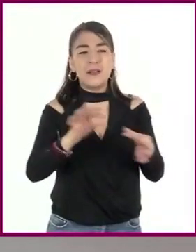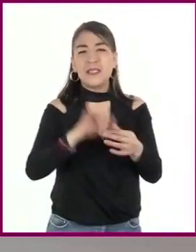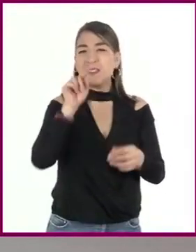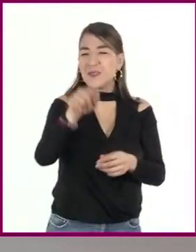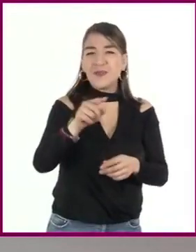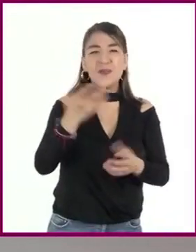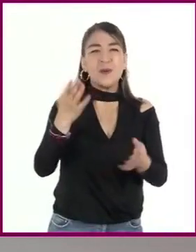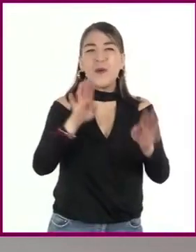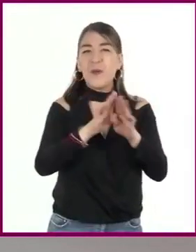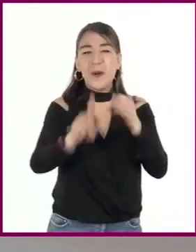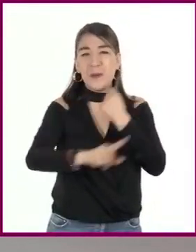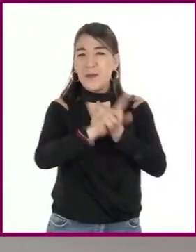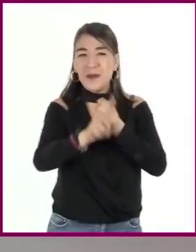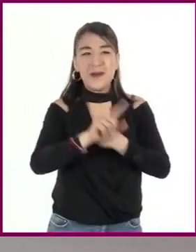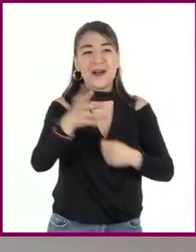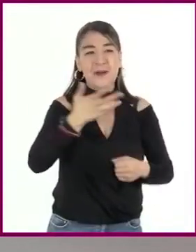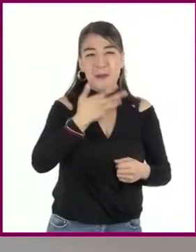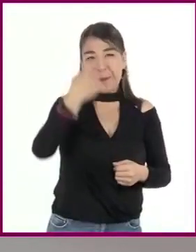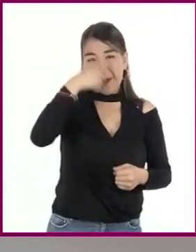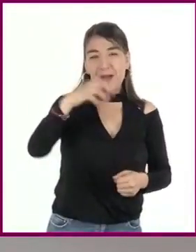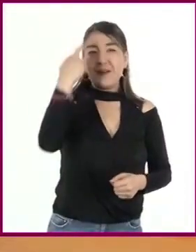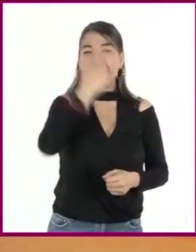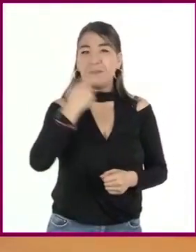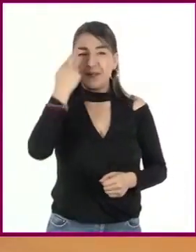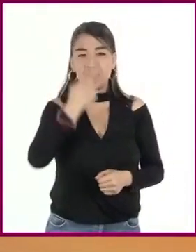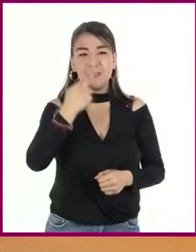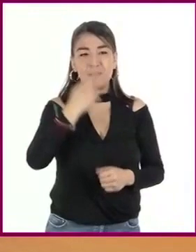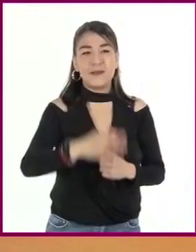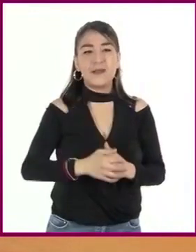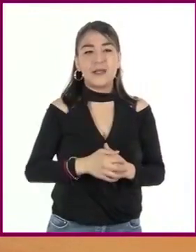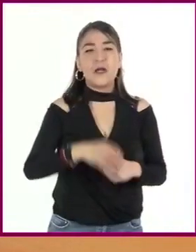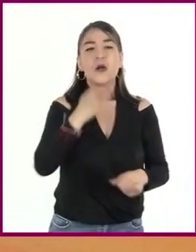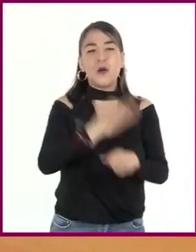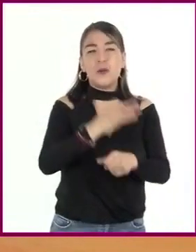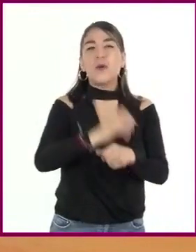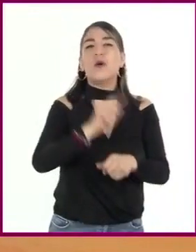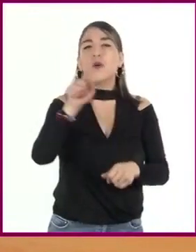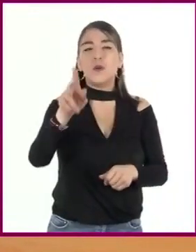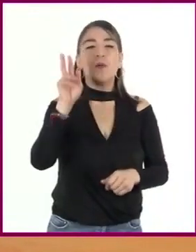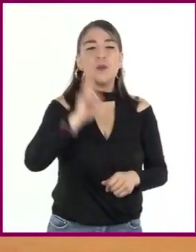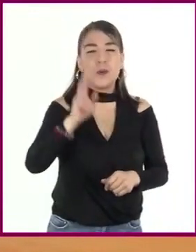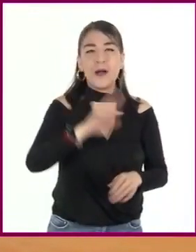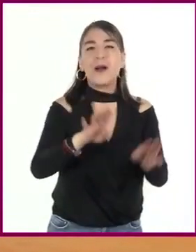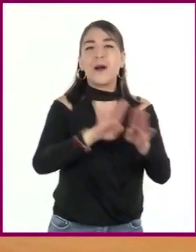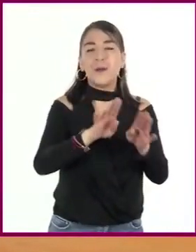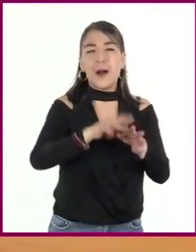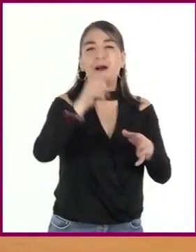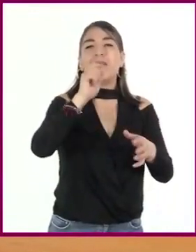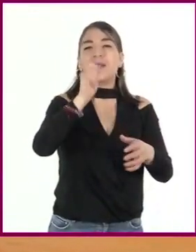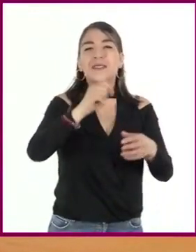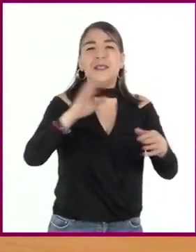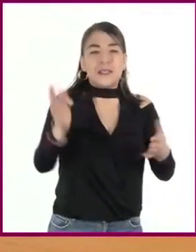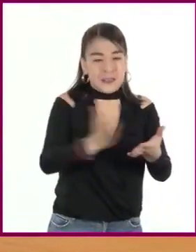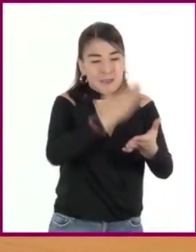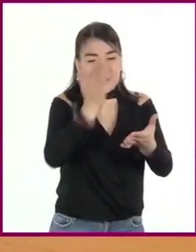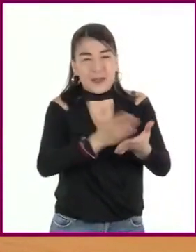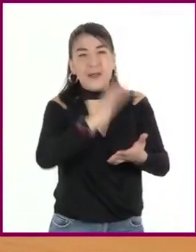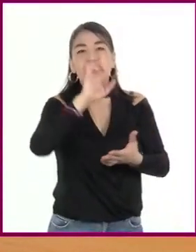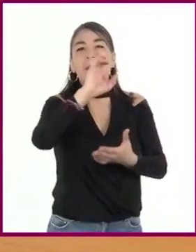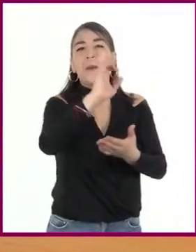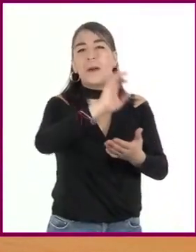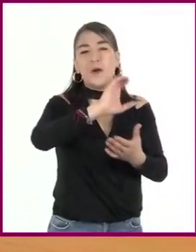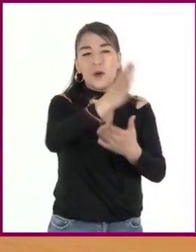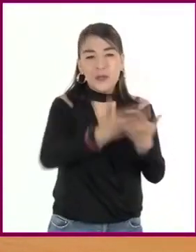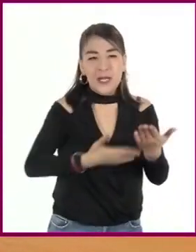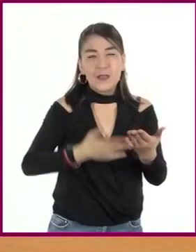tengas problemas al momento de revisarlos y llenarlos, ¿qué te parece si analizamos cada uno de estos documentos? El contrato, el pagaré,